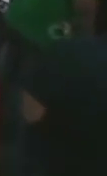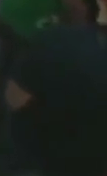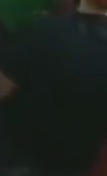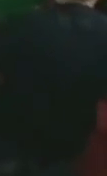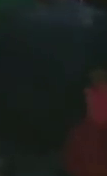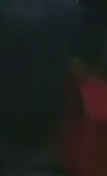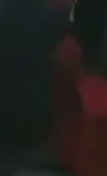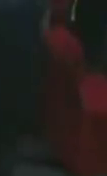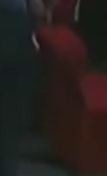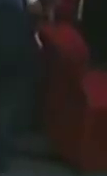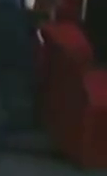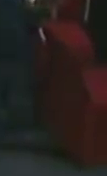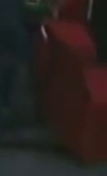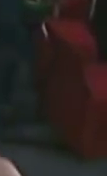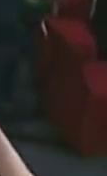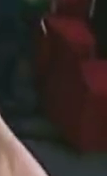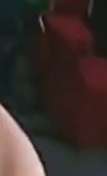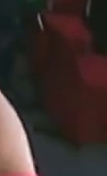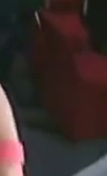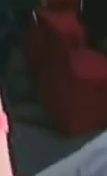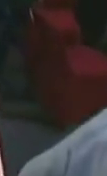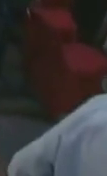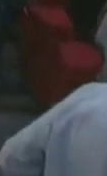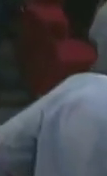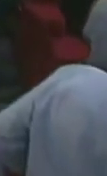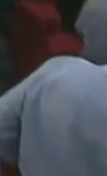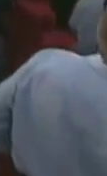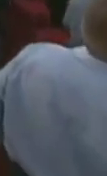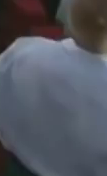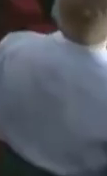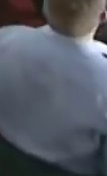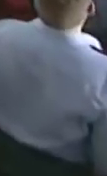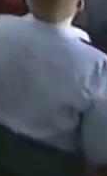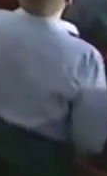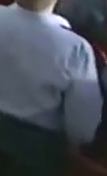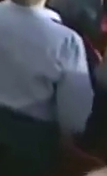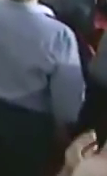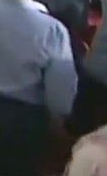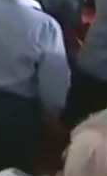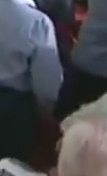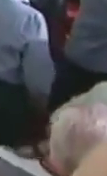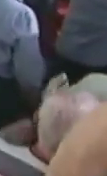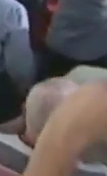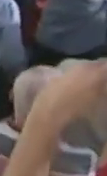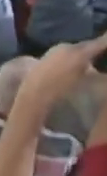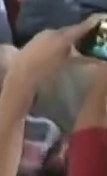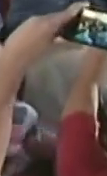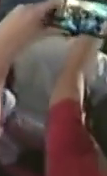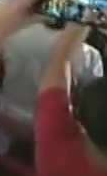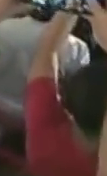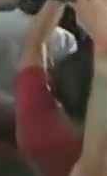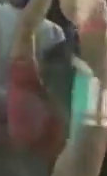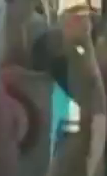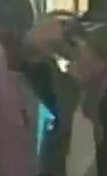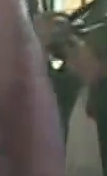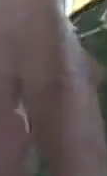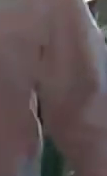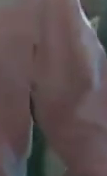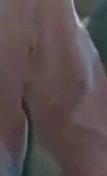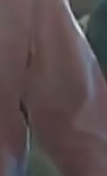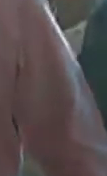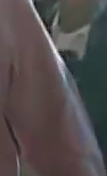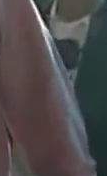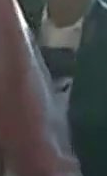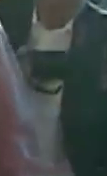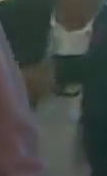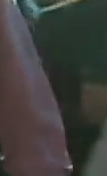hora llega el presidente de la República Bolivariana de Venezuela, Nicolás Maduro Moros, a un